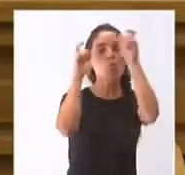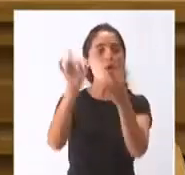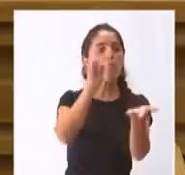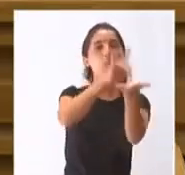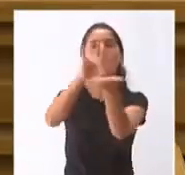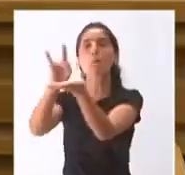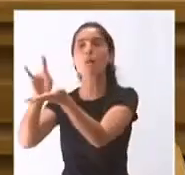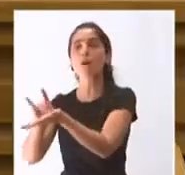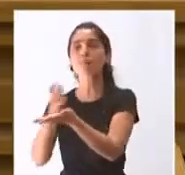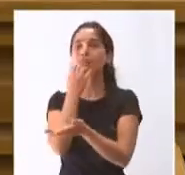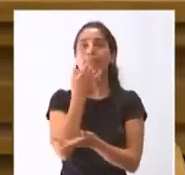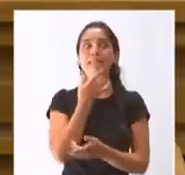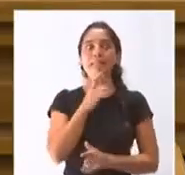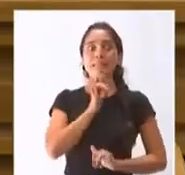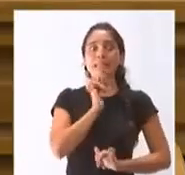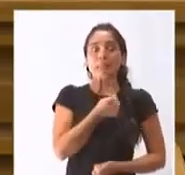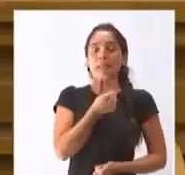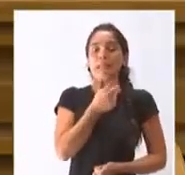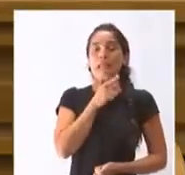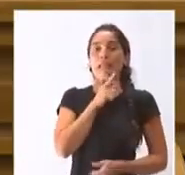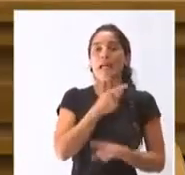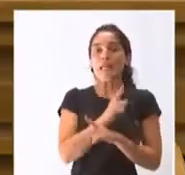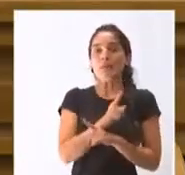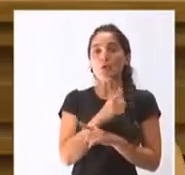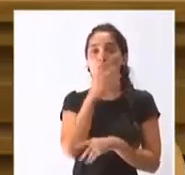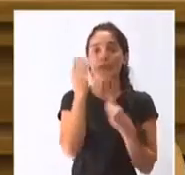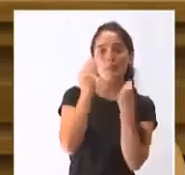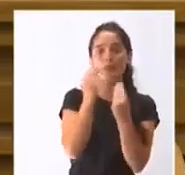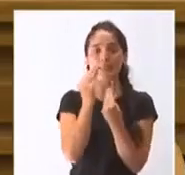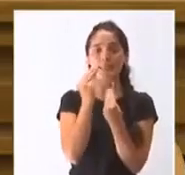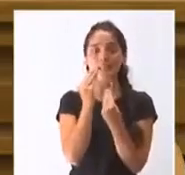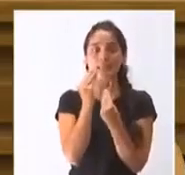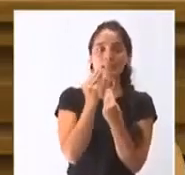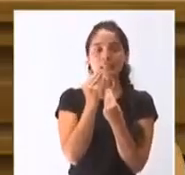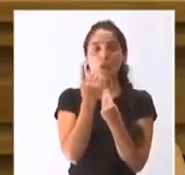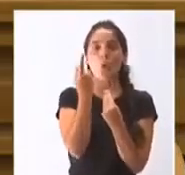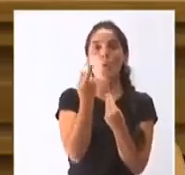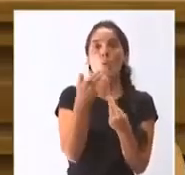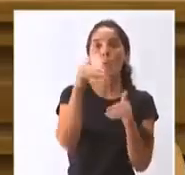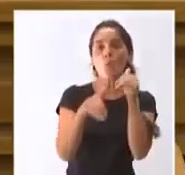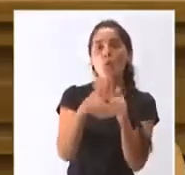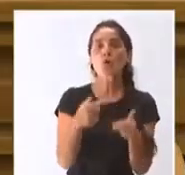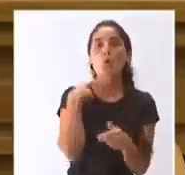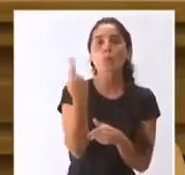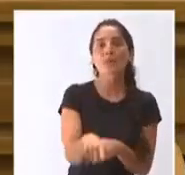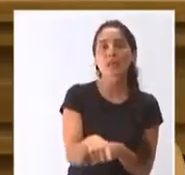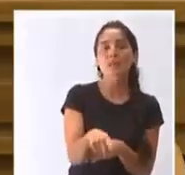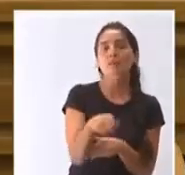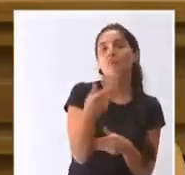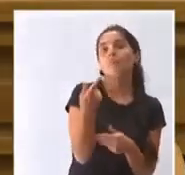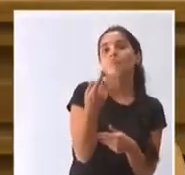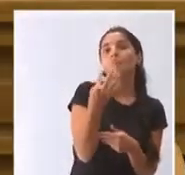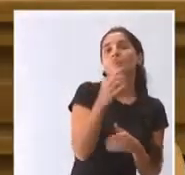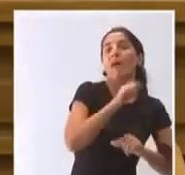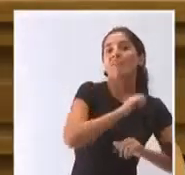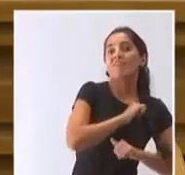terol existe y viendo que se pierde hasta en teruel o en cuenca aquí no vale eso para